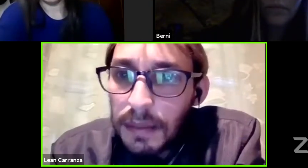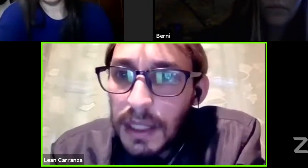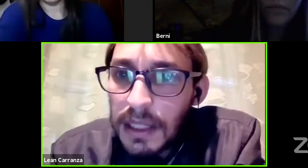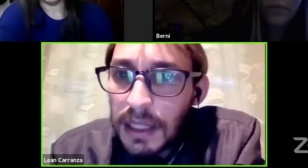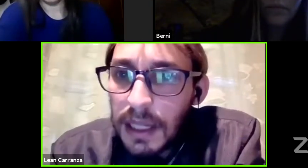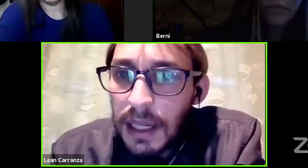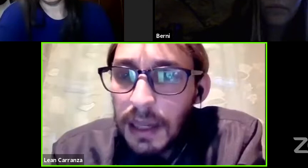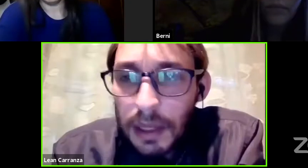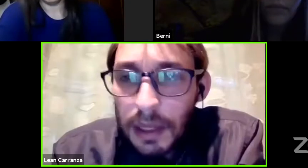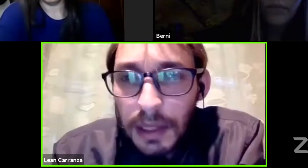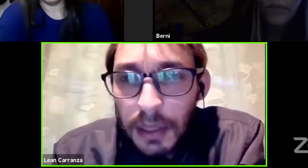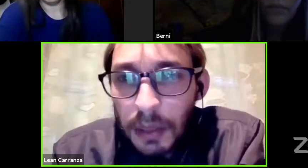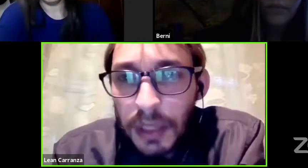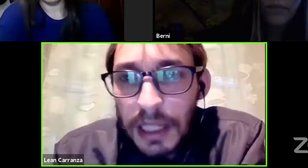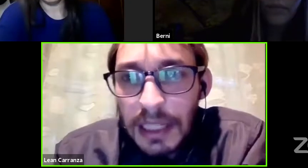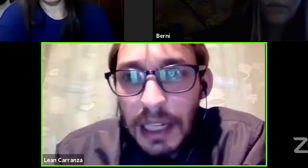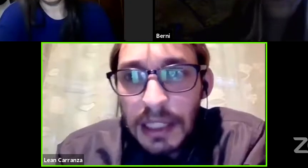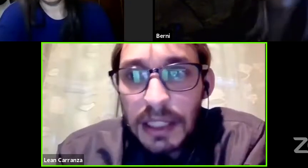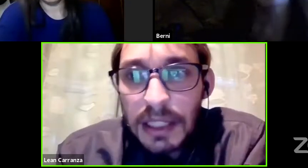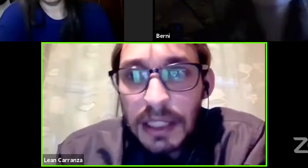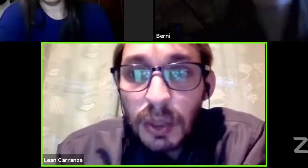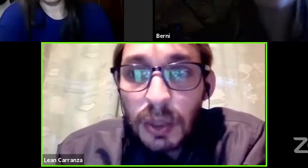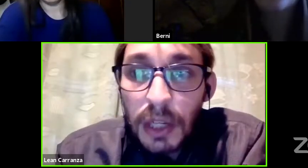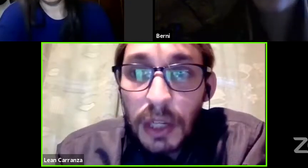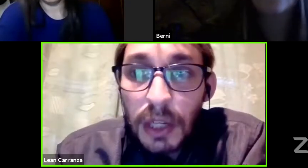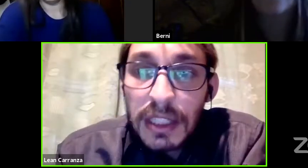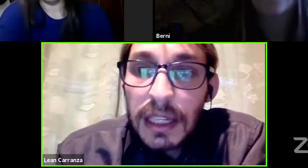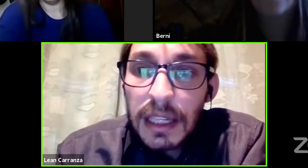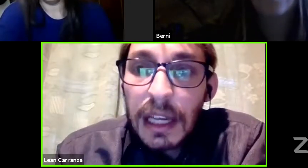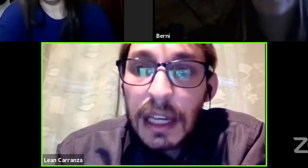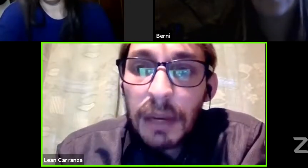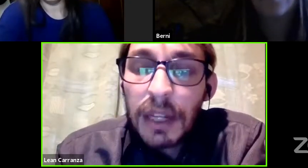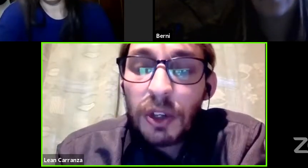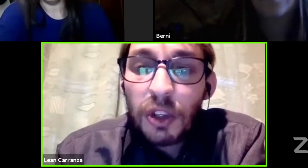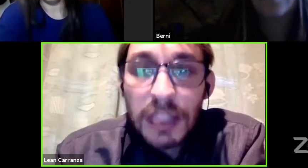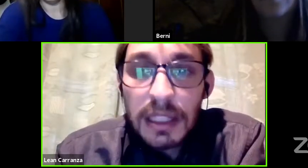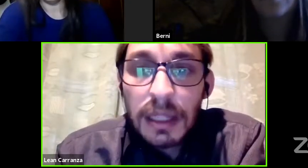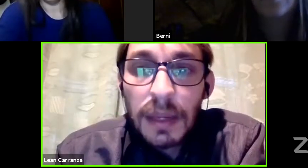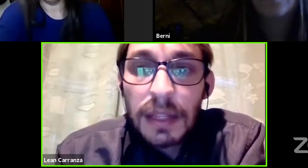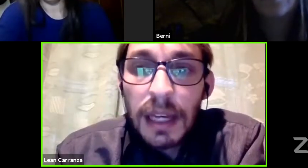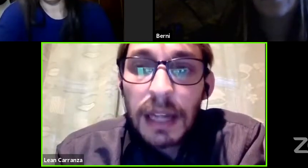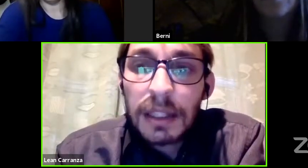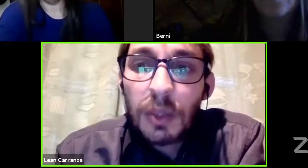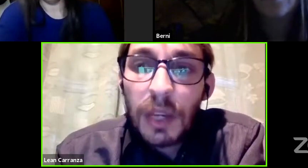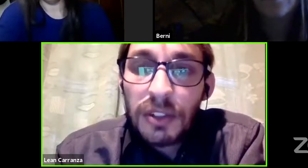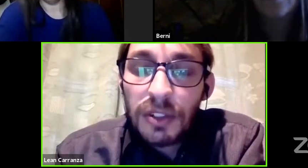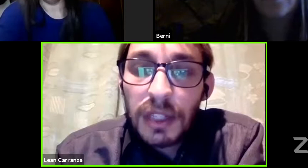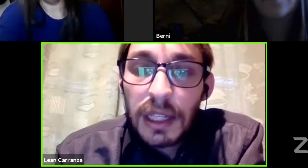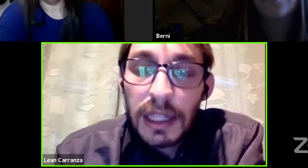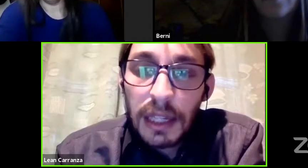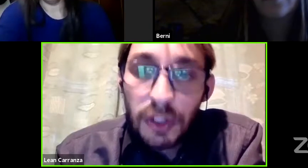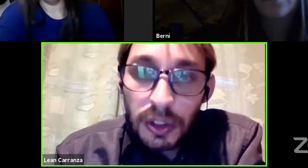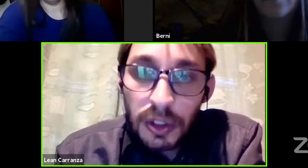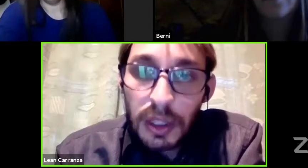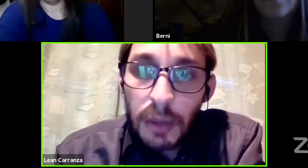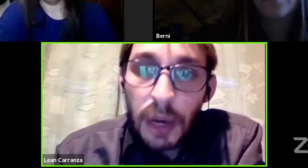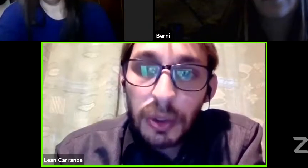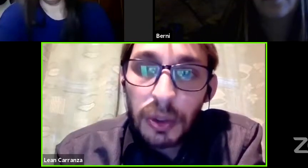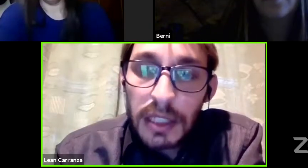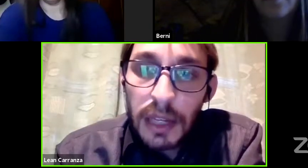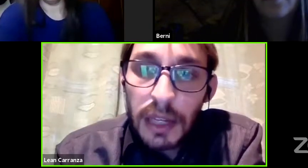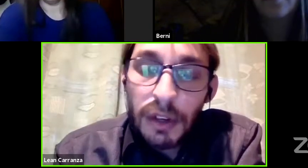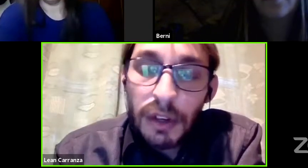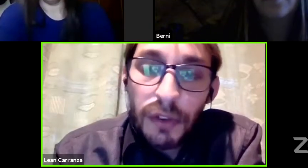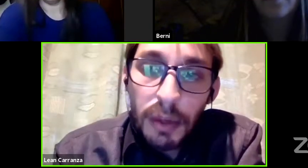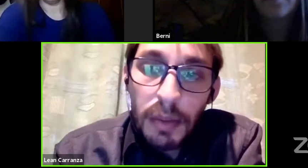dice tengo una pregunta que hizo la licenciatura no se hace en islas malvinas no se hace a través de articulaciones que nosotros hemos